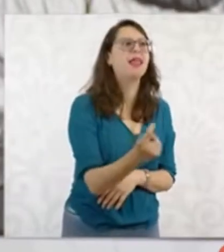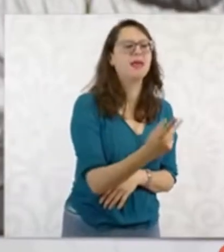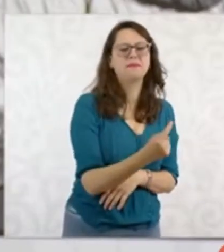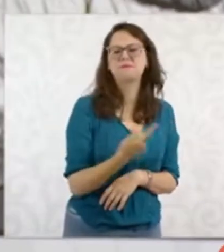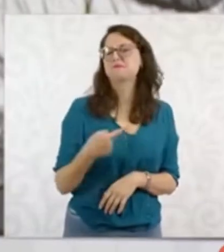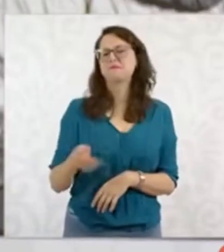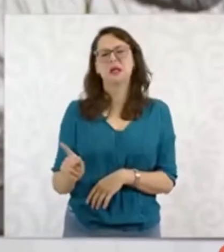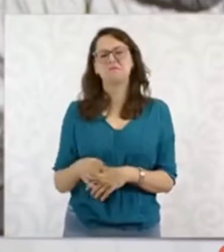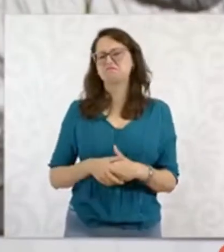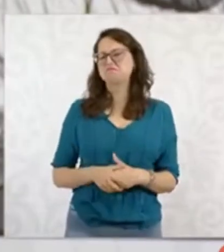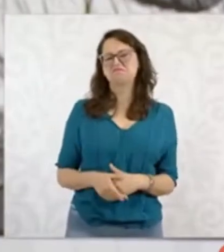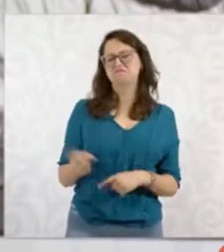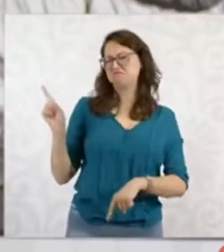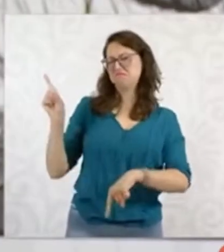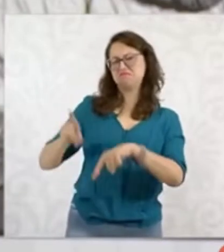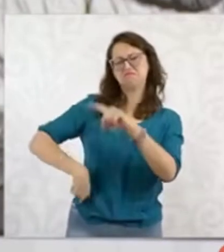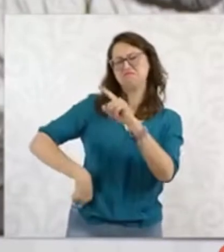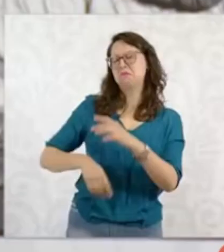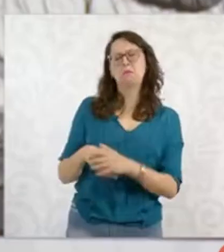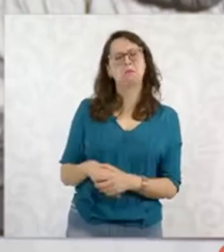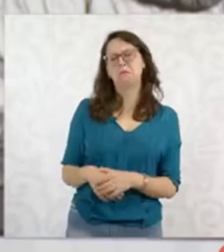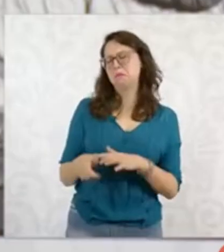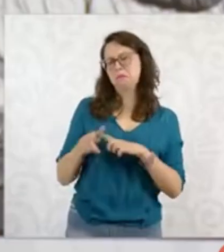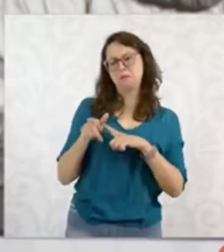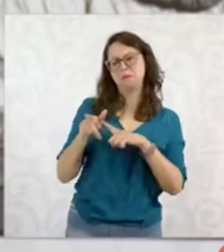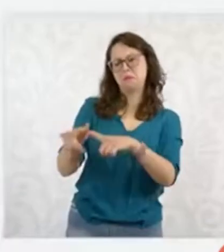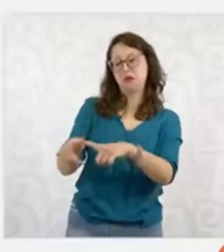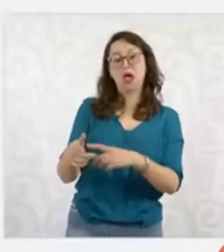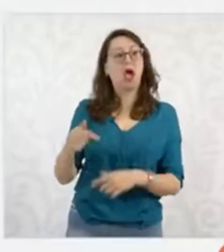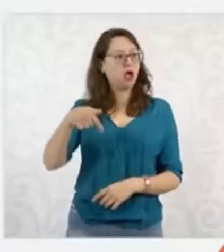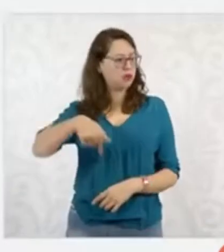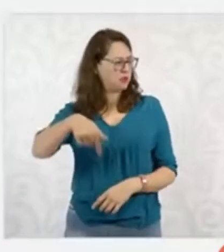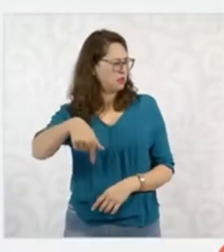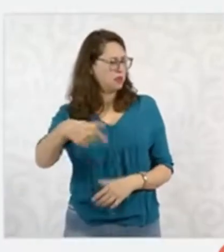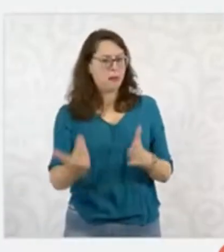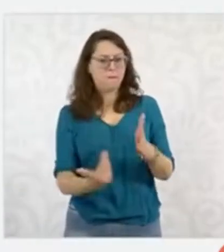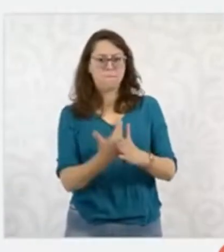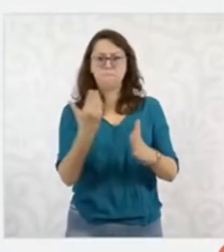Pero no vamos a entrar a ese proceso. Lo que tenemos es este espacio